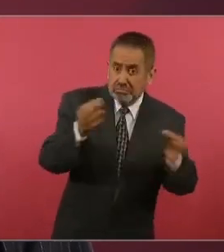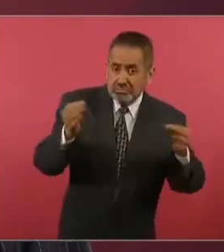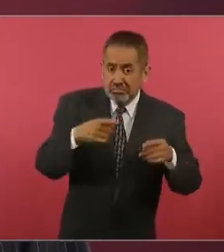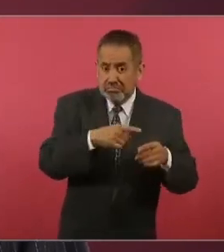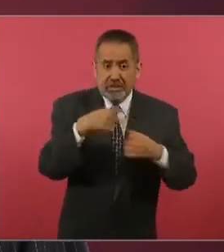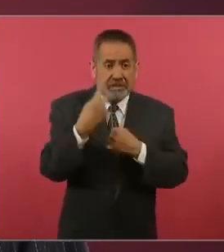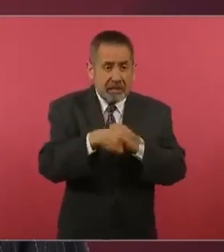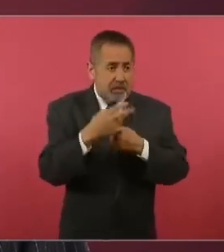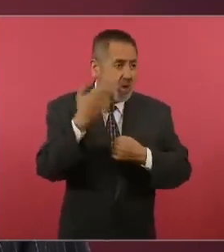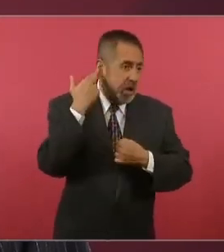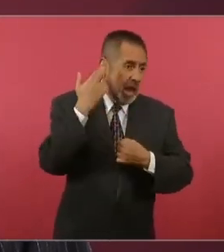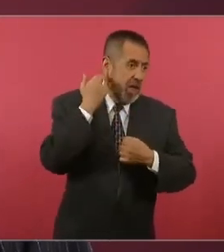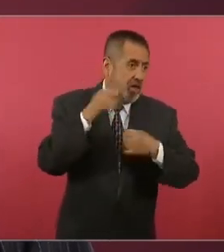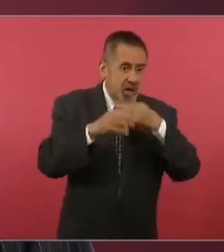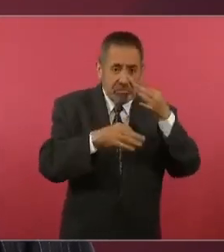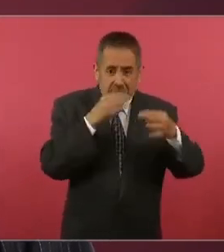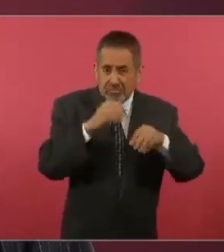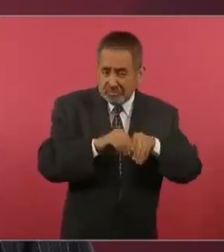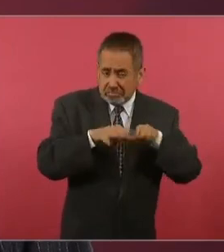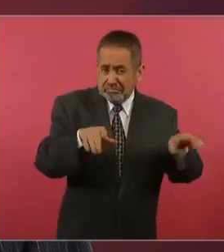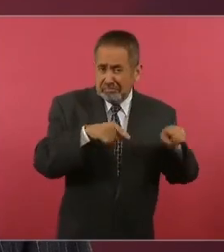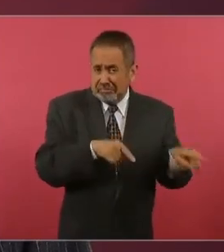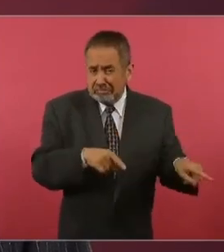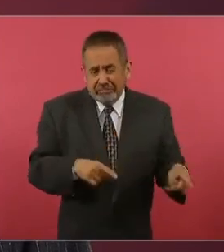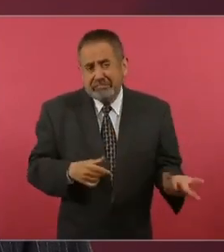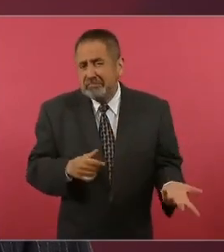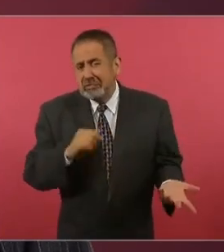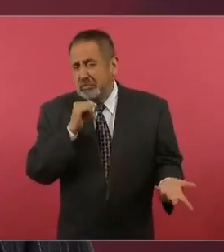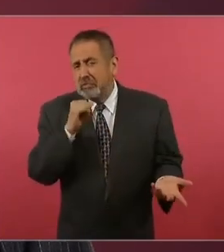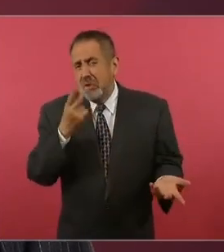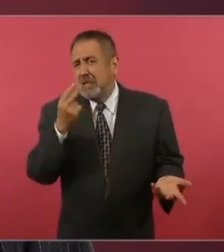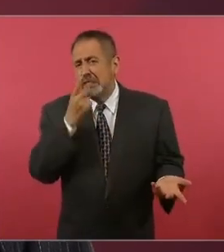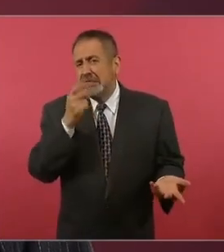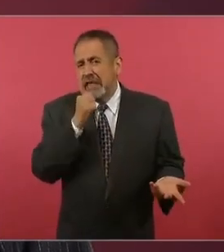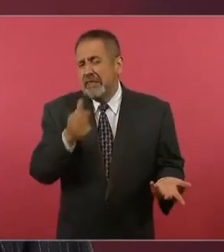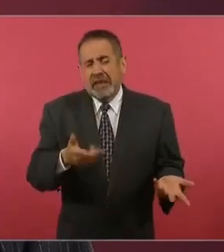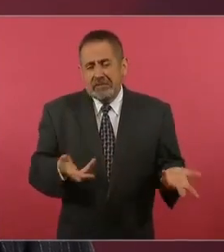las cadenas de radio, de televisión, los periódicos,